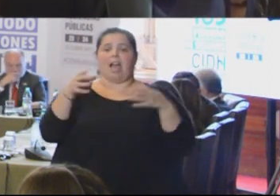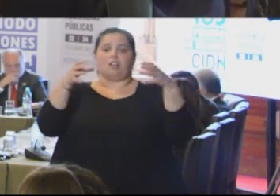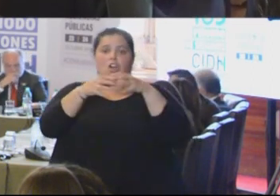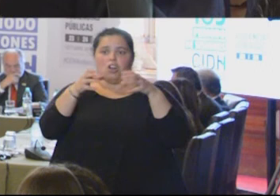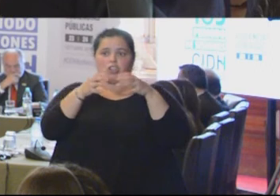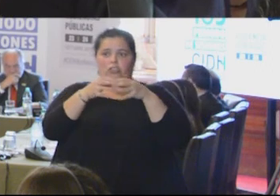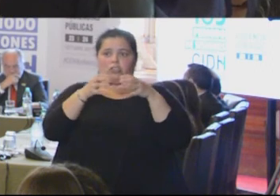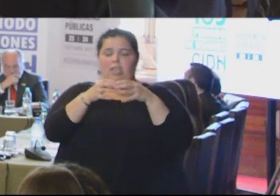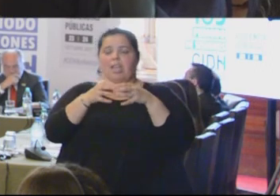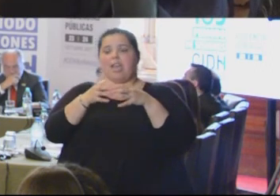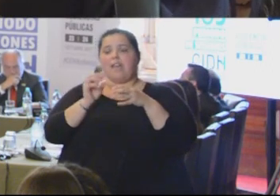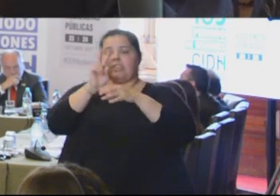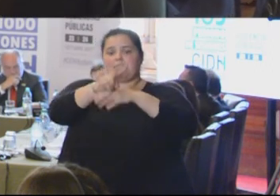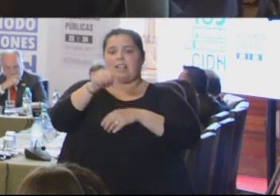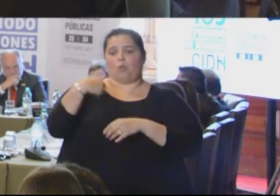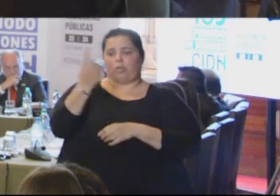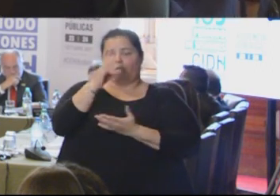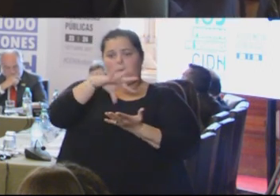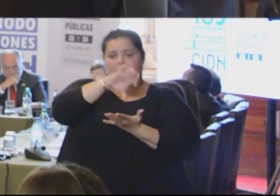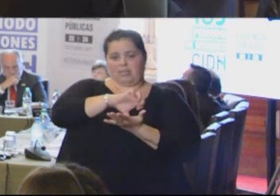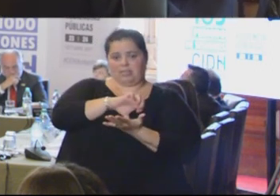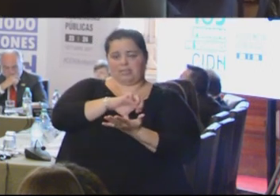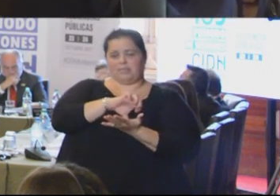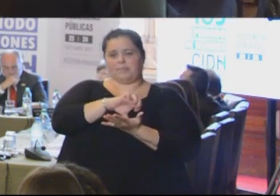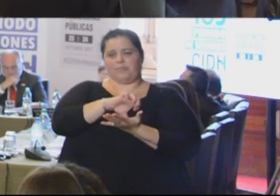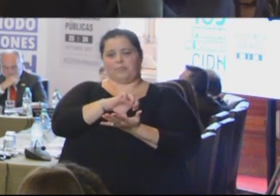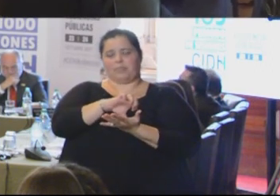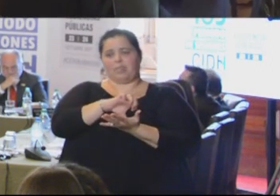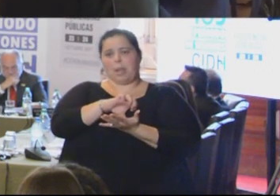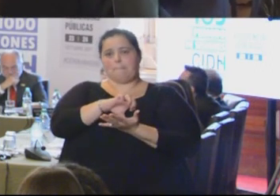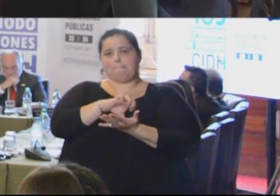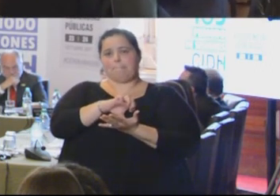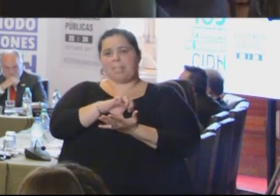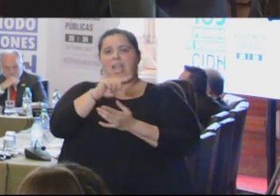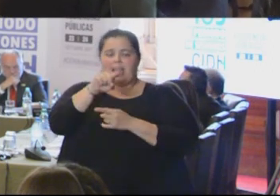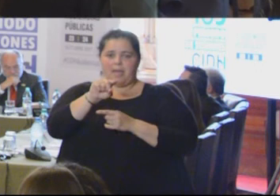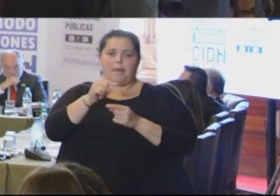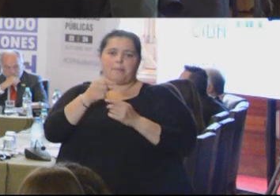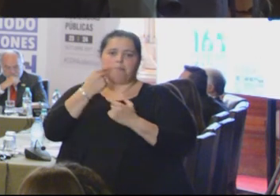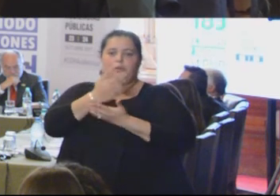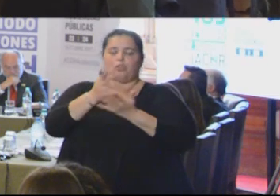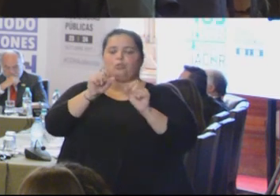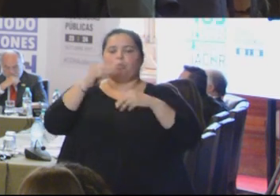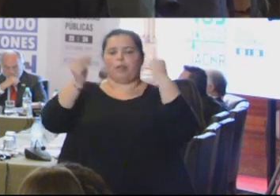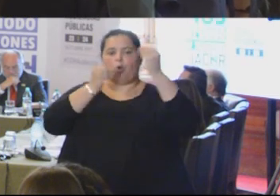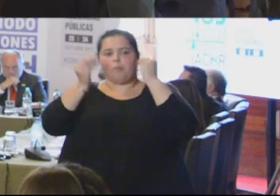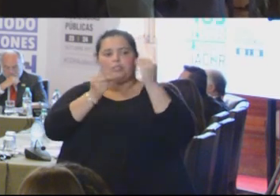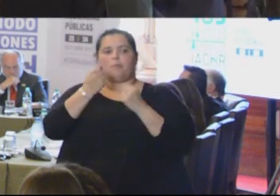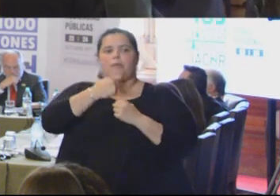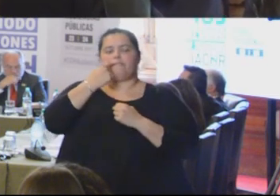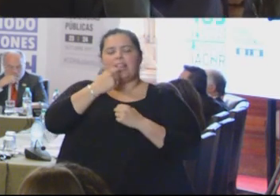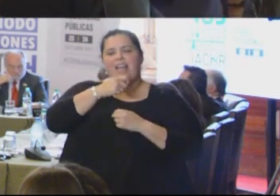manifestó al final del encuentro con las autoridades su preocupación por la falta de juzgamiento de los máximos